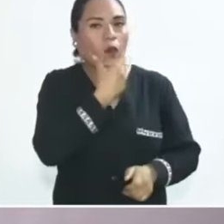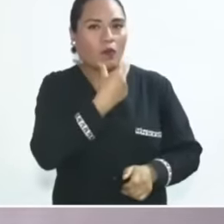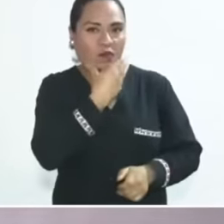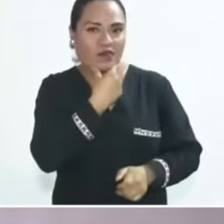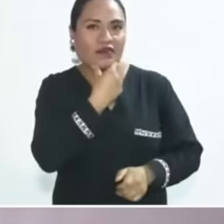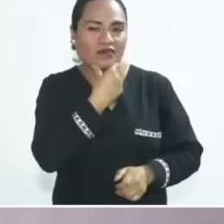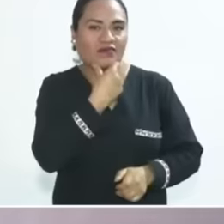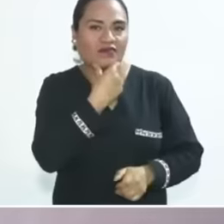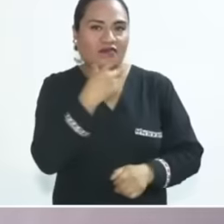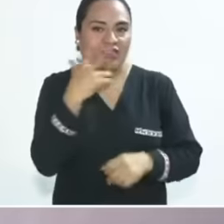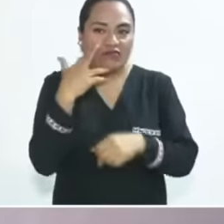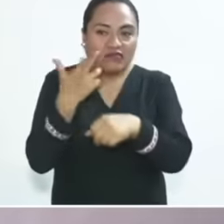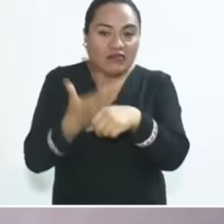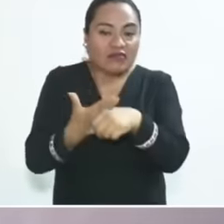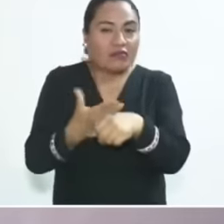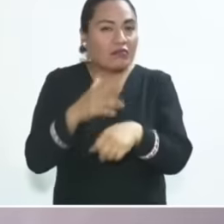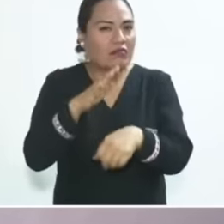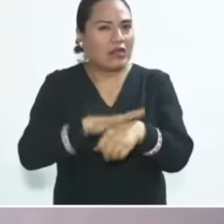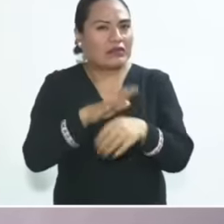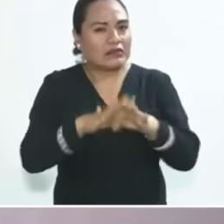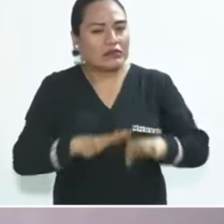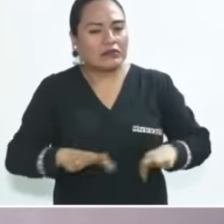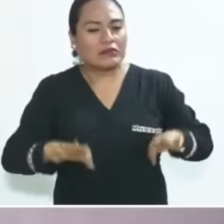Los cargos más importantes